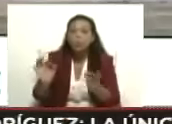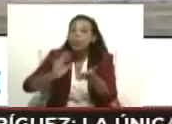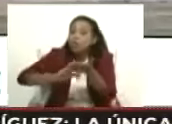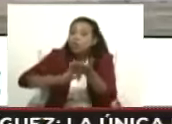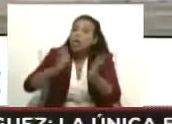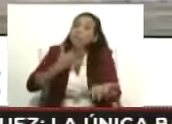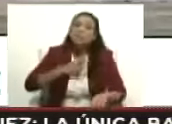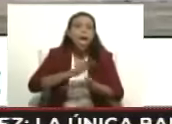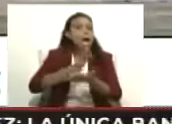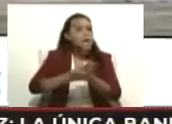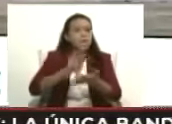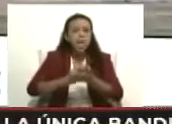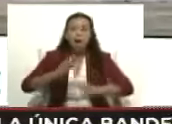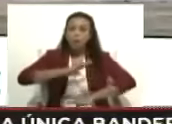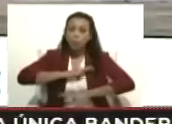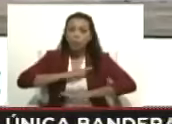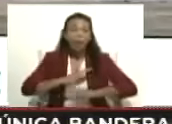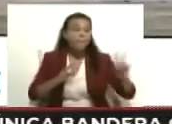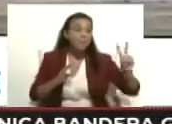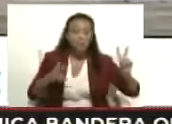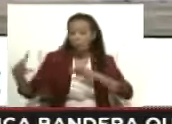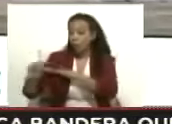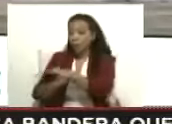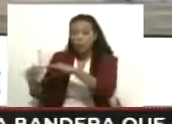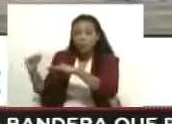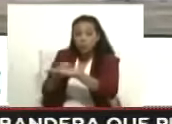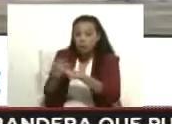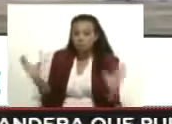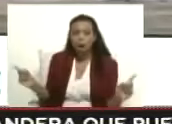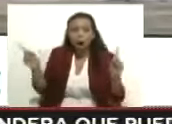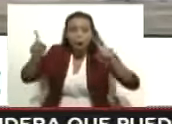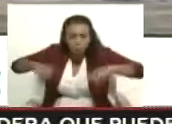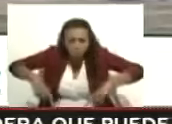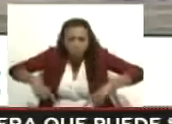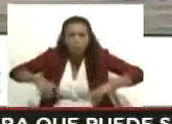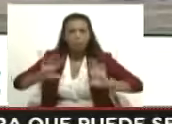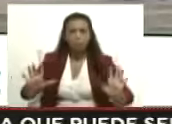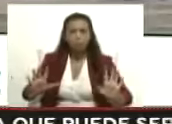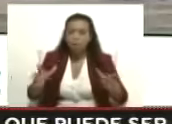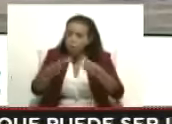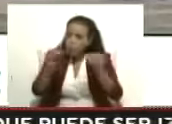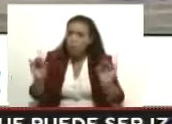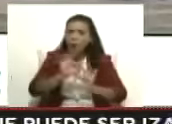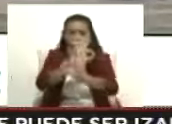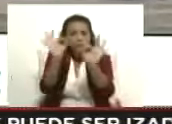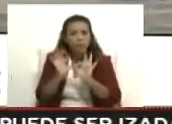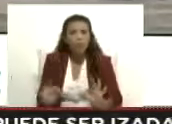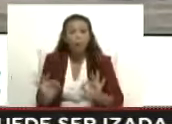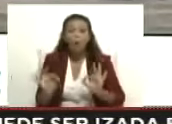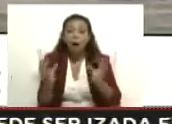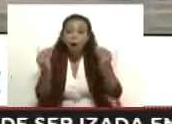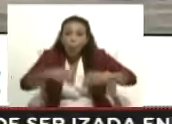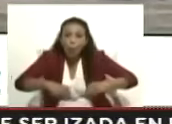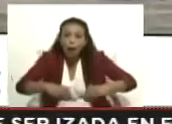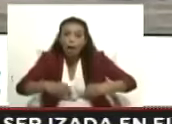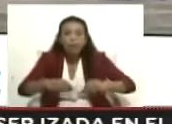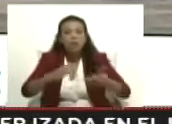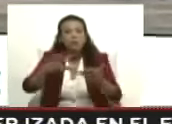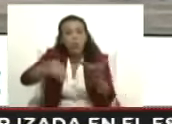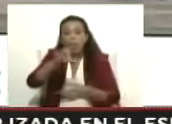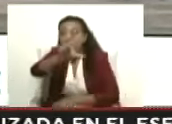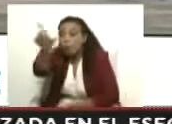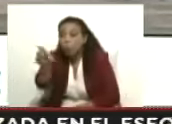solución práctica y satisfactoria para Venezuela y Guyana en torno a la controversia sobre